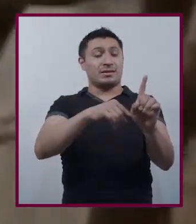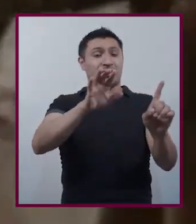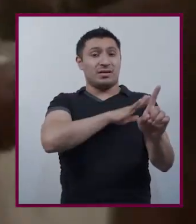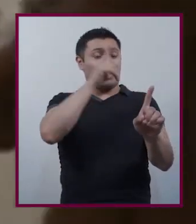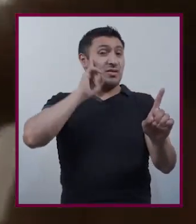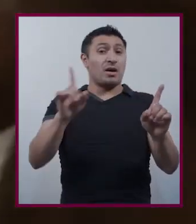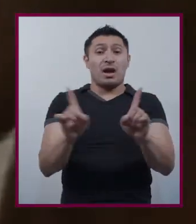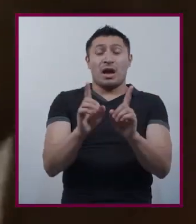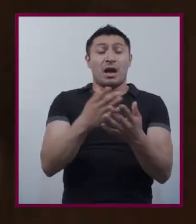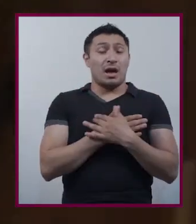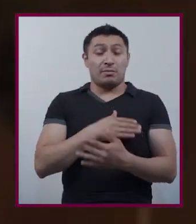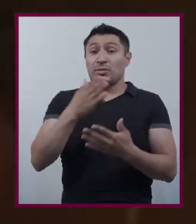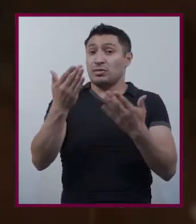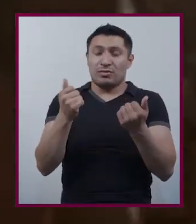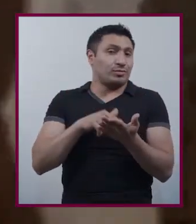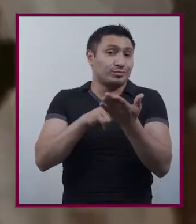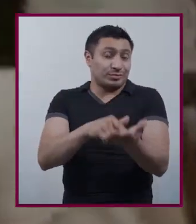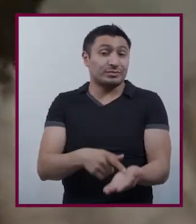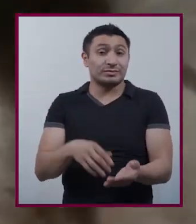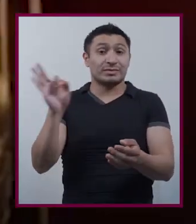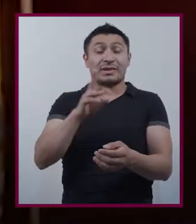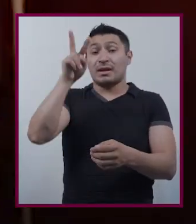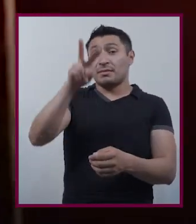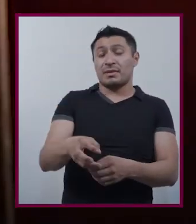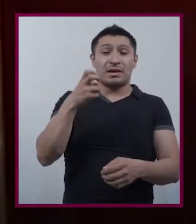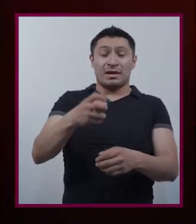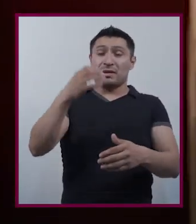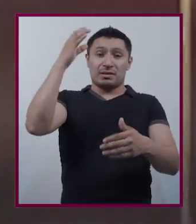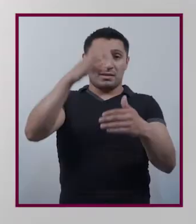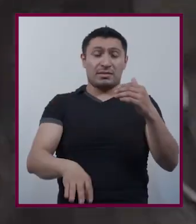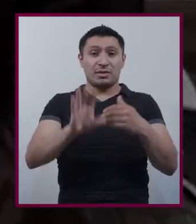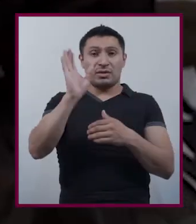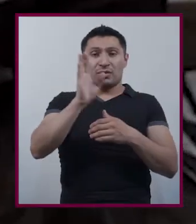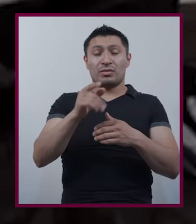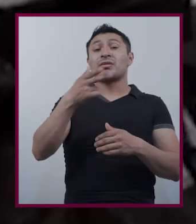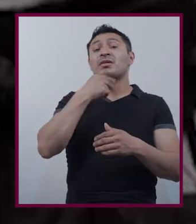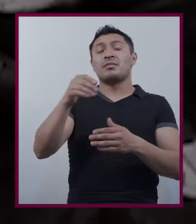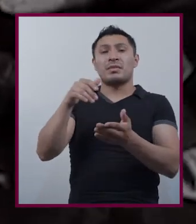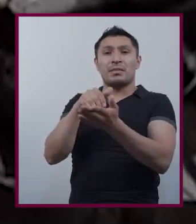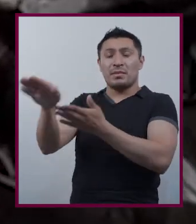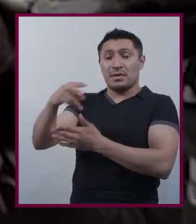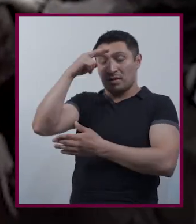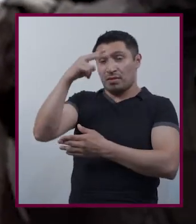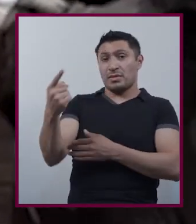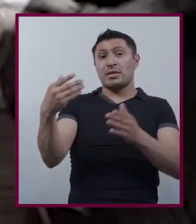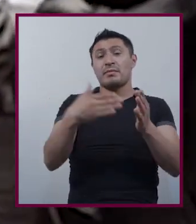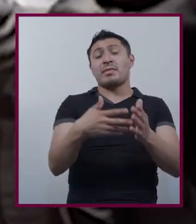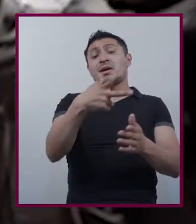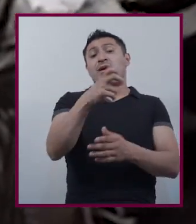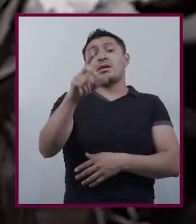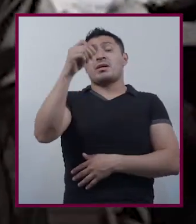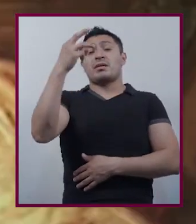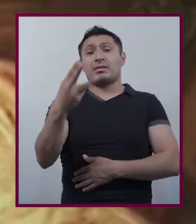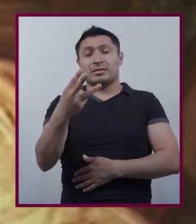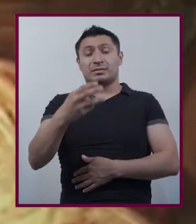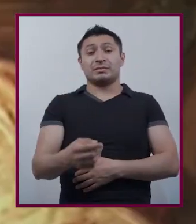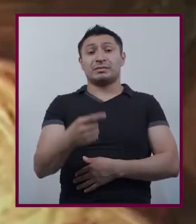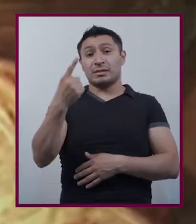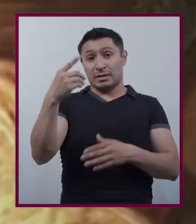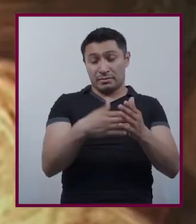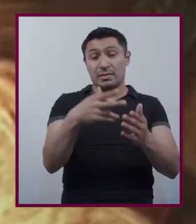un romance, y si lo hubo, este llegó a su fin cuando él salió de México en 1823.